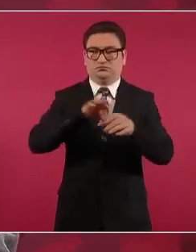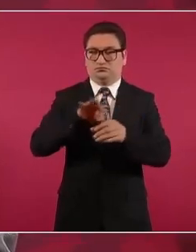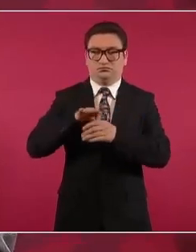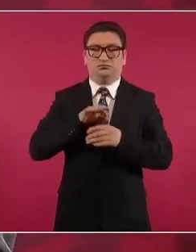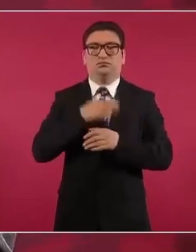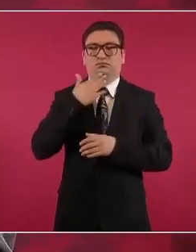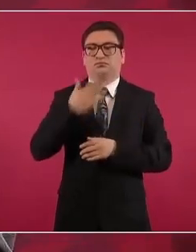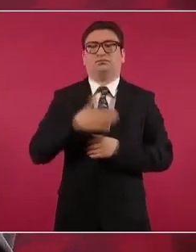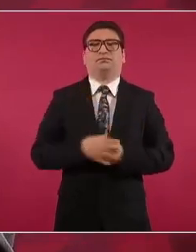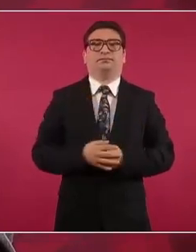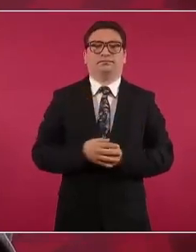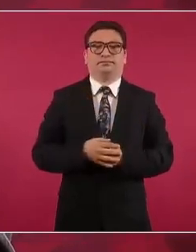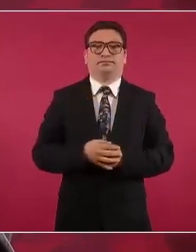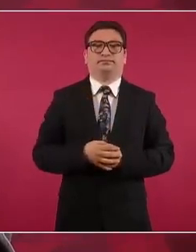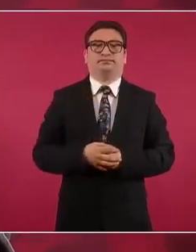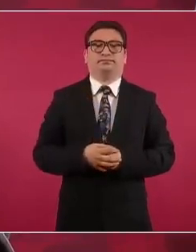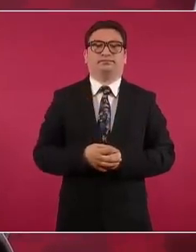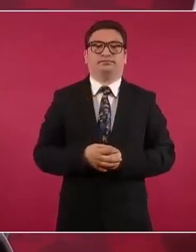se debe